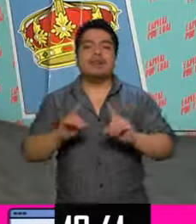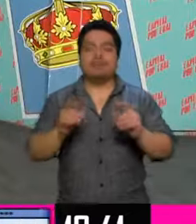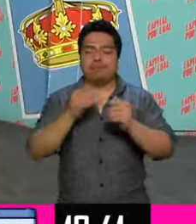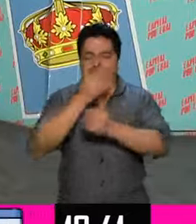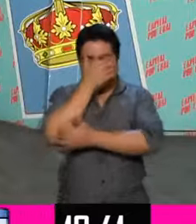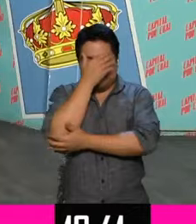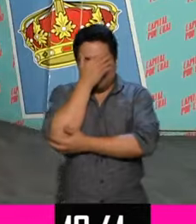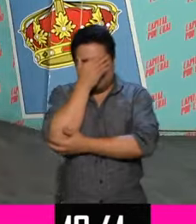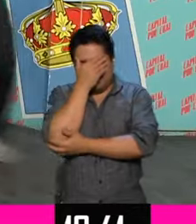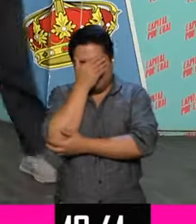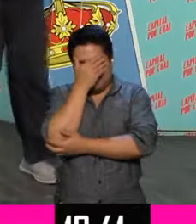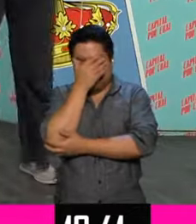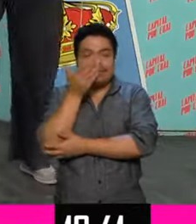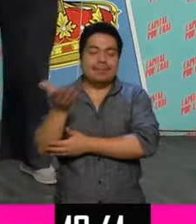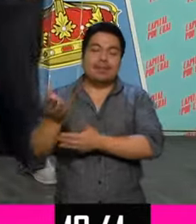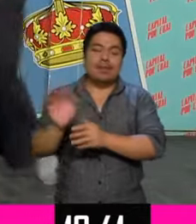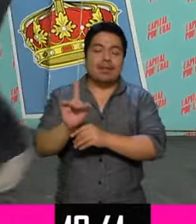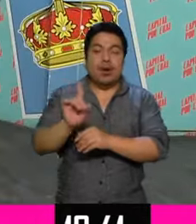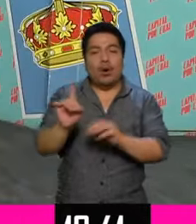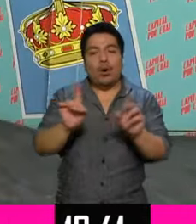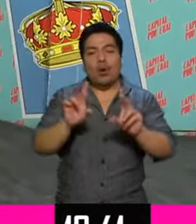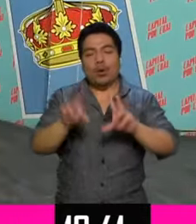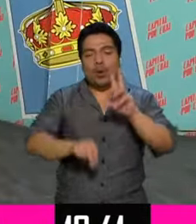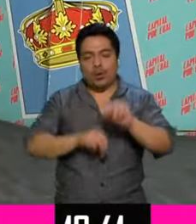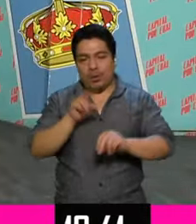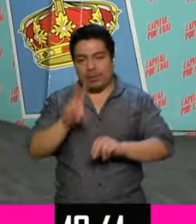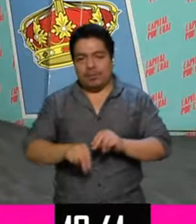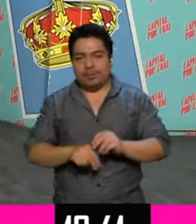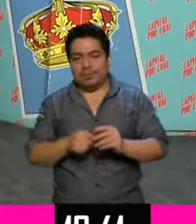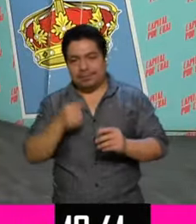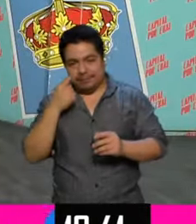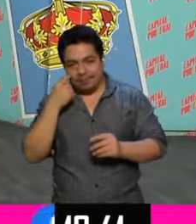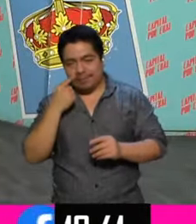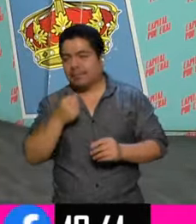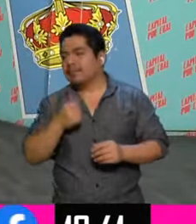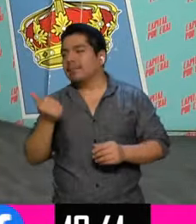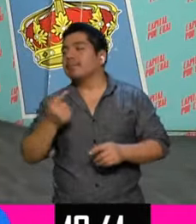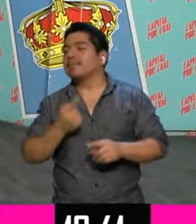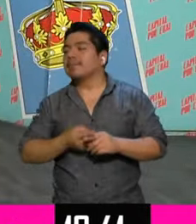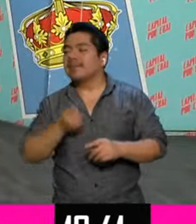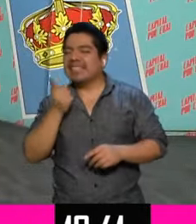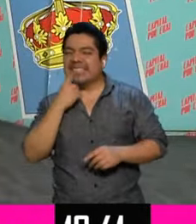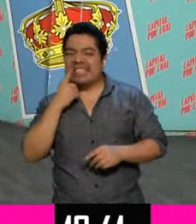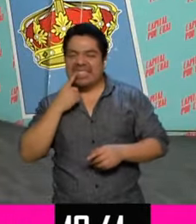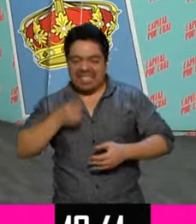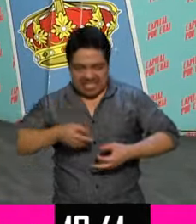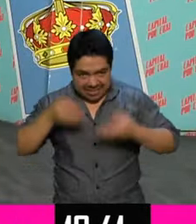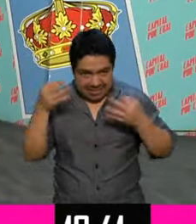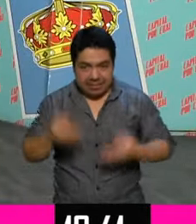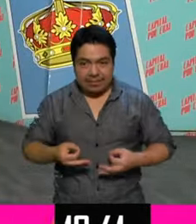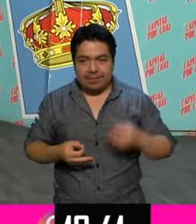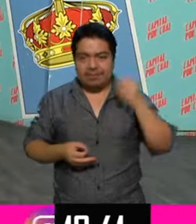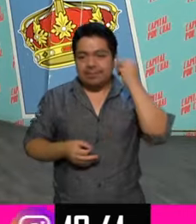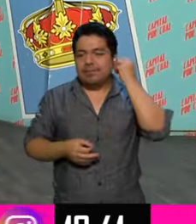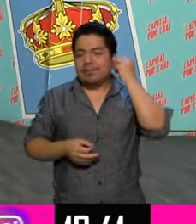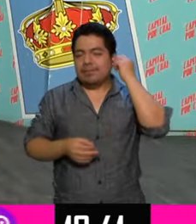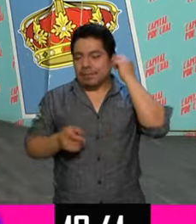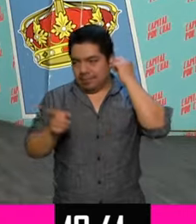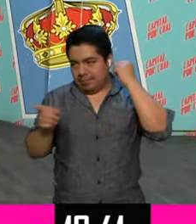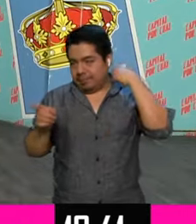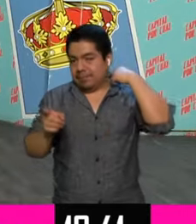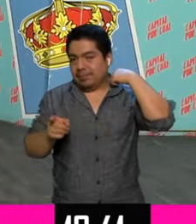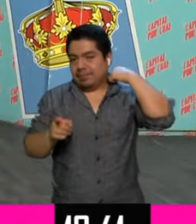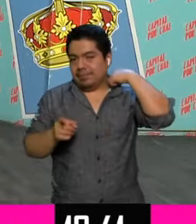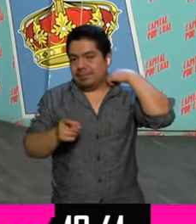debe de ser así, señora! ¡No! ¿Ah, no? No, no, no, no. Necesitamos un malandro. Yo no creo... De a de veras, sí, tú. Sí. ¿Yo? Ok. Y que